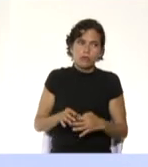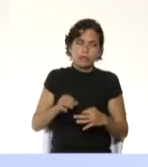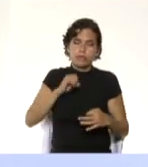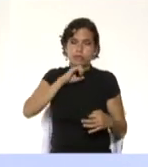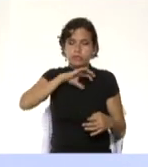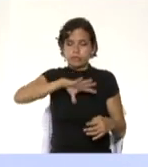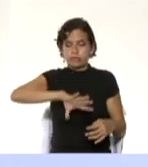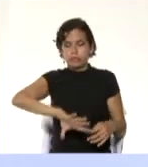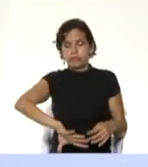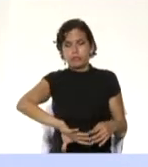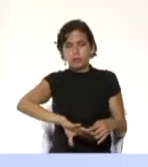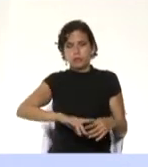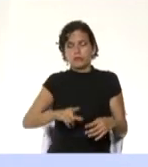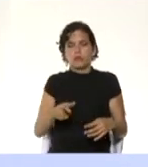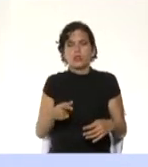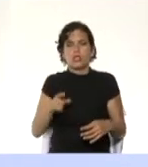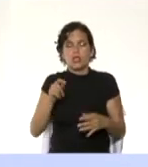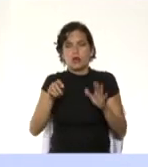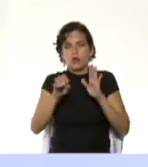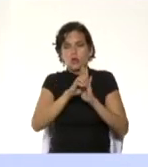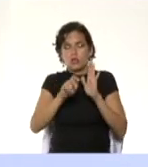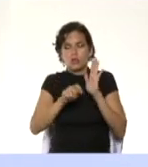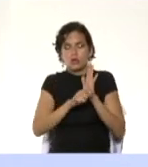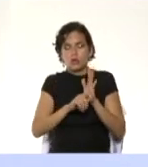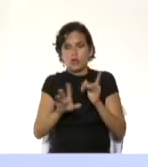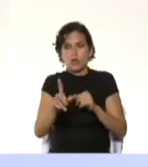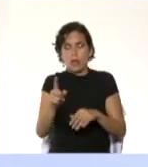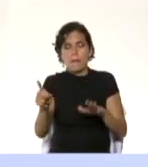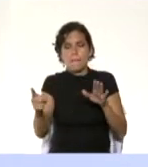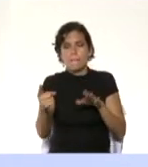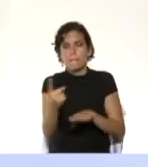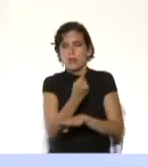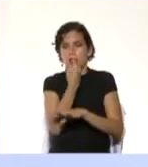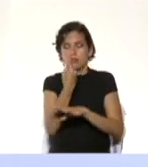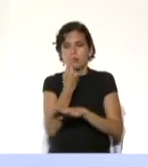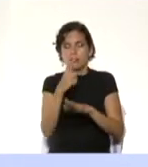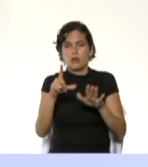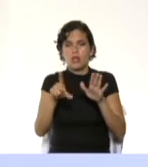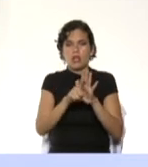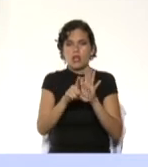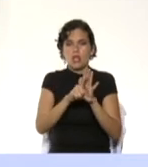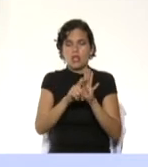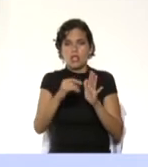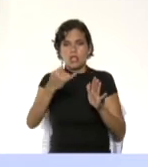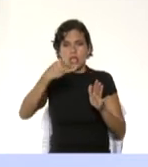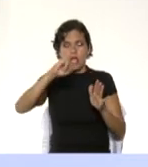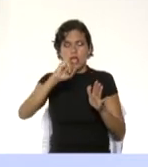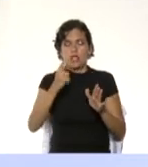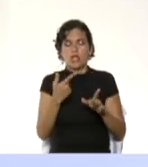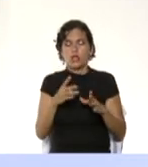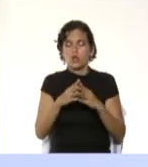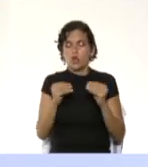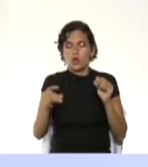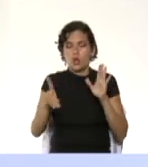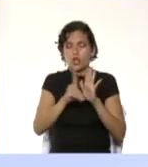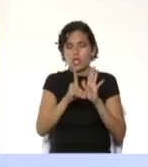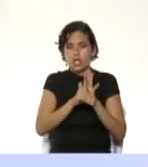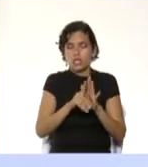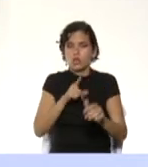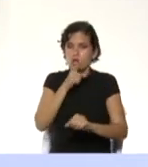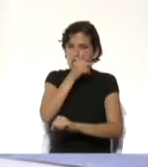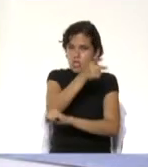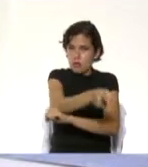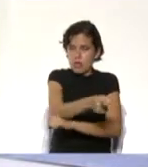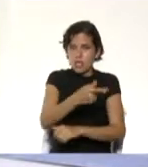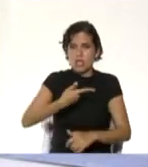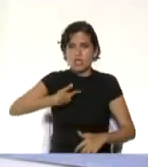Esta constitución no es más que nuestra principal ley y de allí se emanan todos los derechos y deberes de nuestro